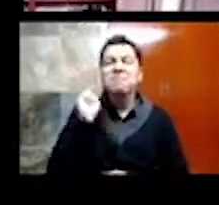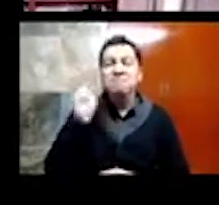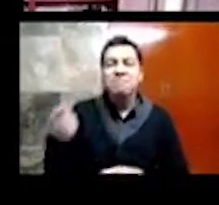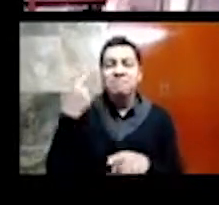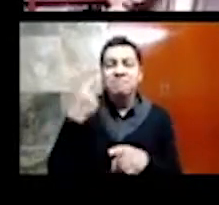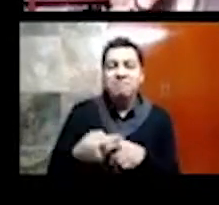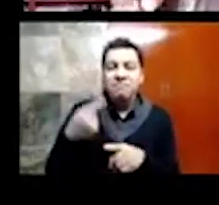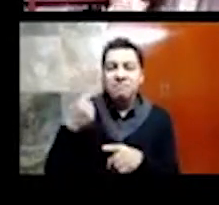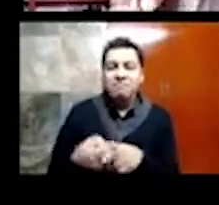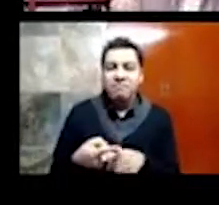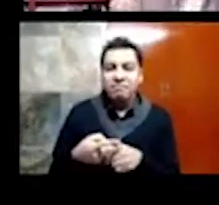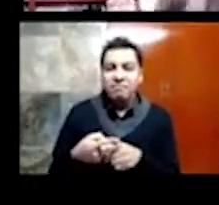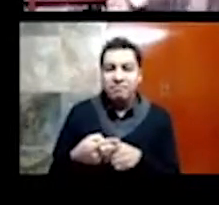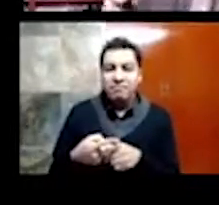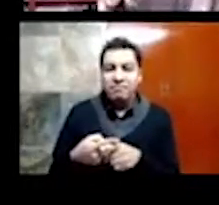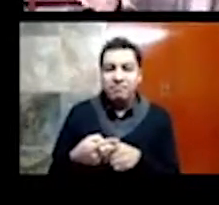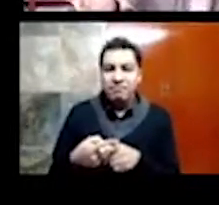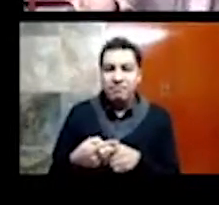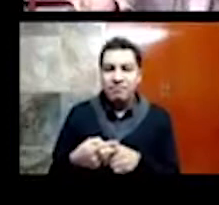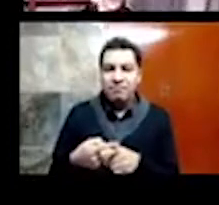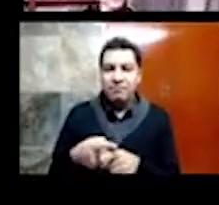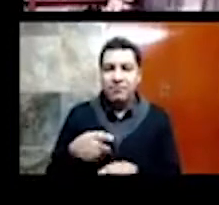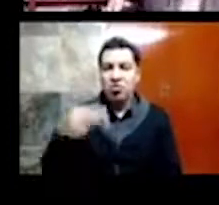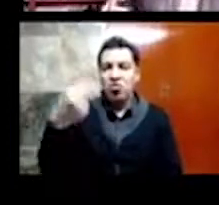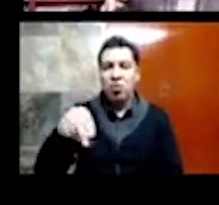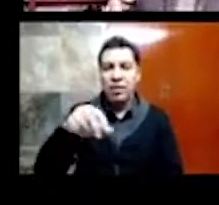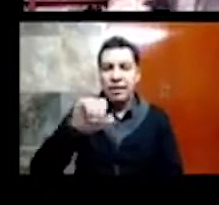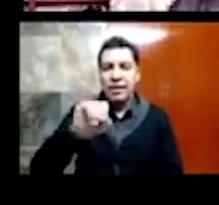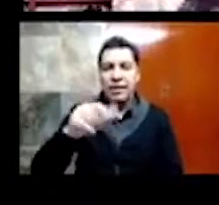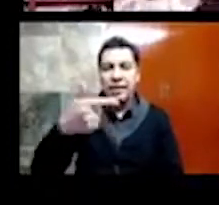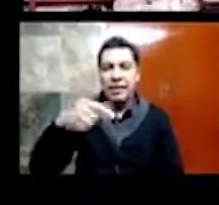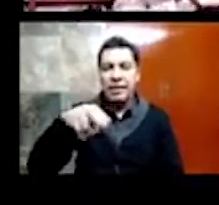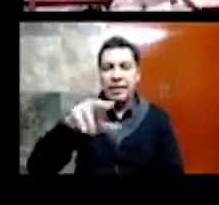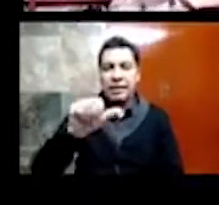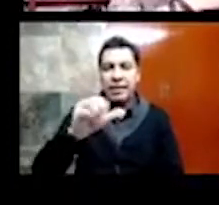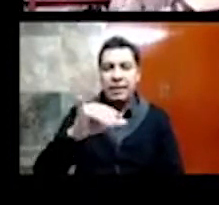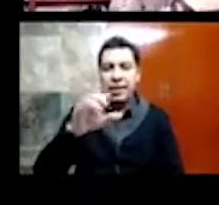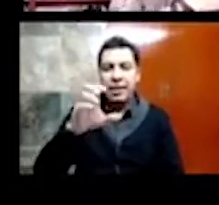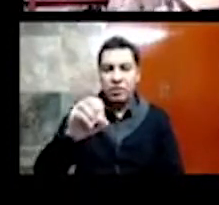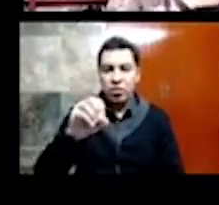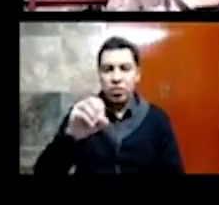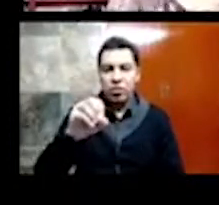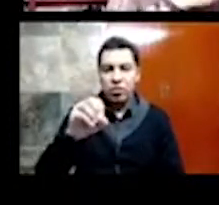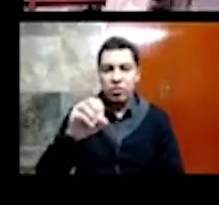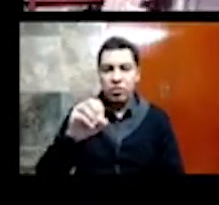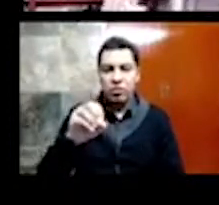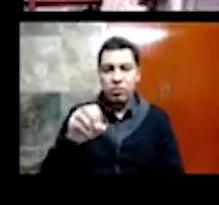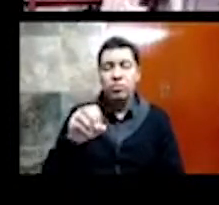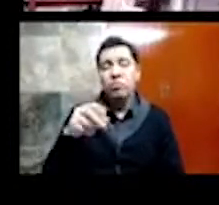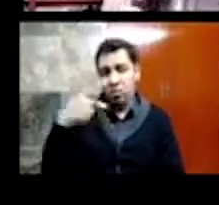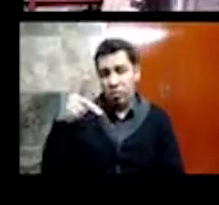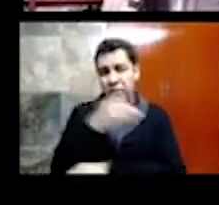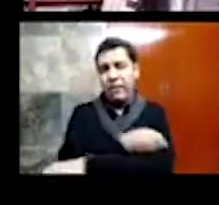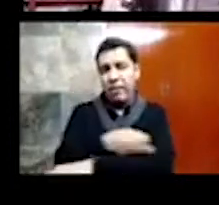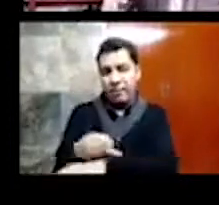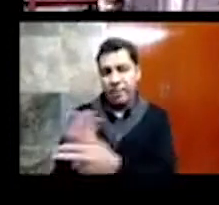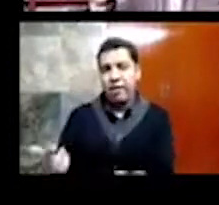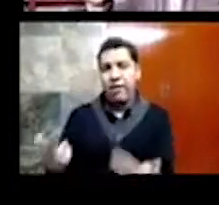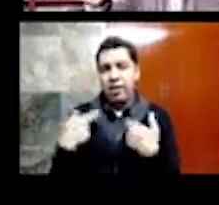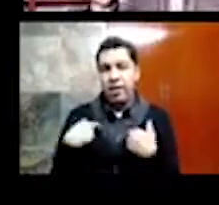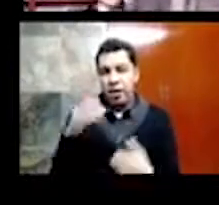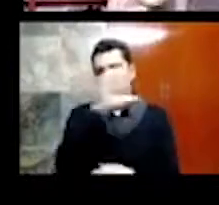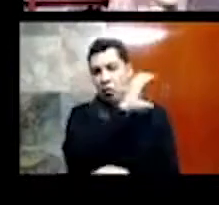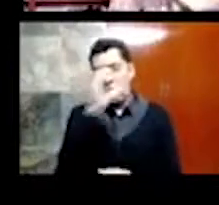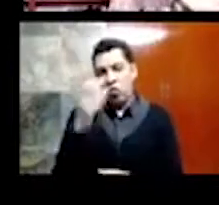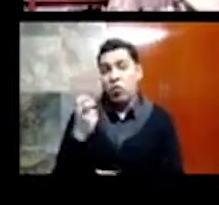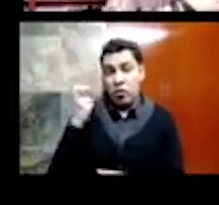qué no pones la foto de Marquina como lo conocimos todos? Porque esta me la obsequiaron en su familia. Y me dijo